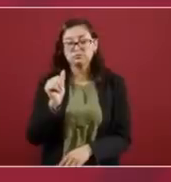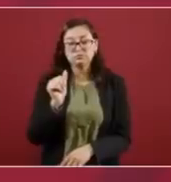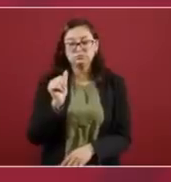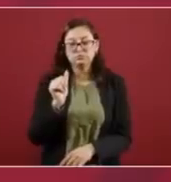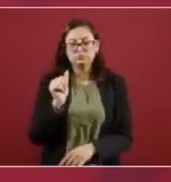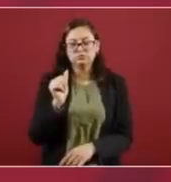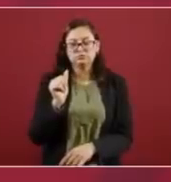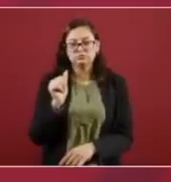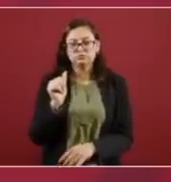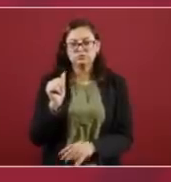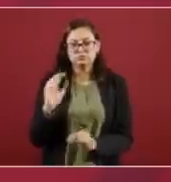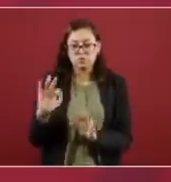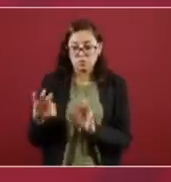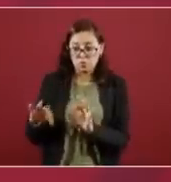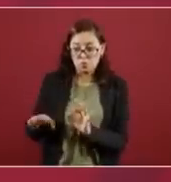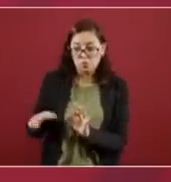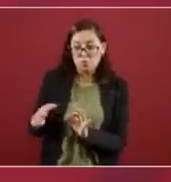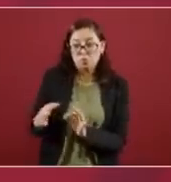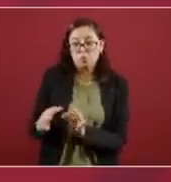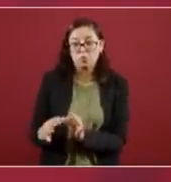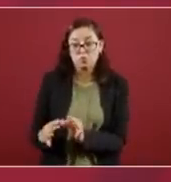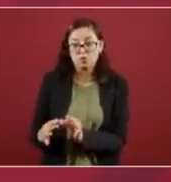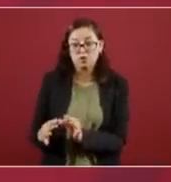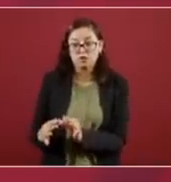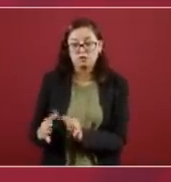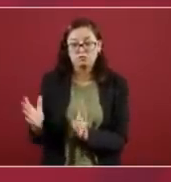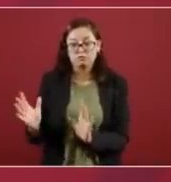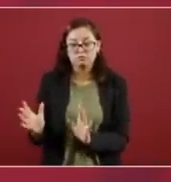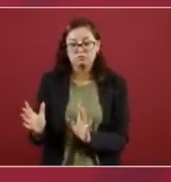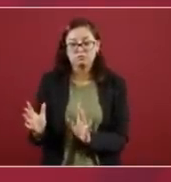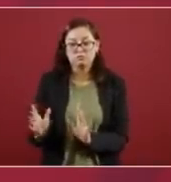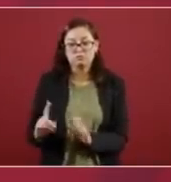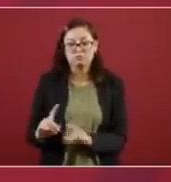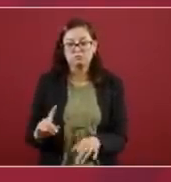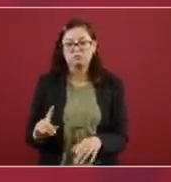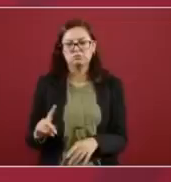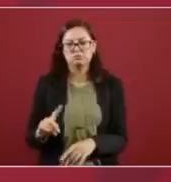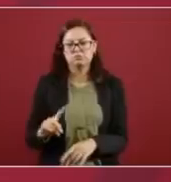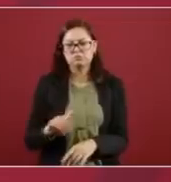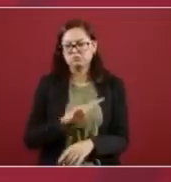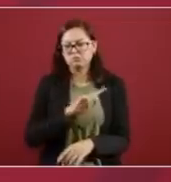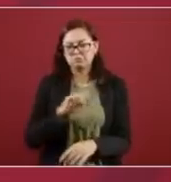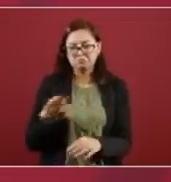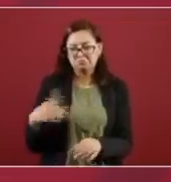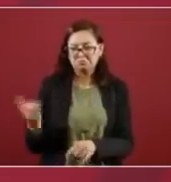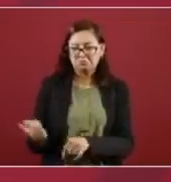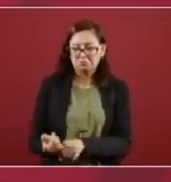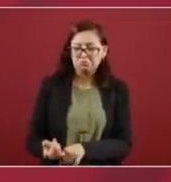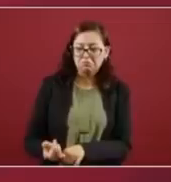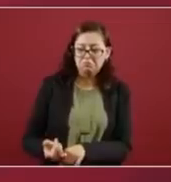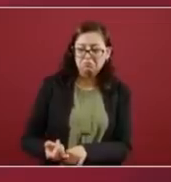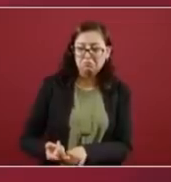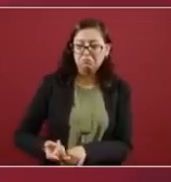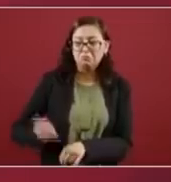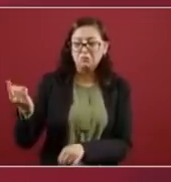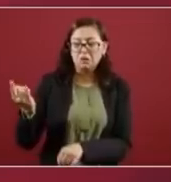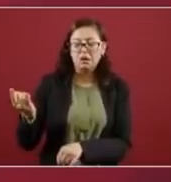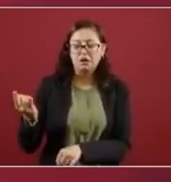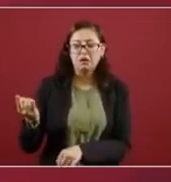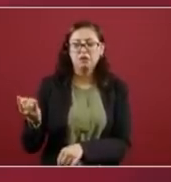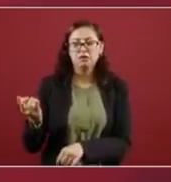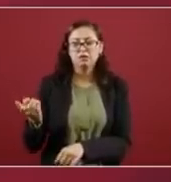para que no se den ningún motivo a una apertura